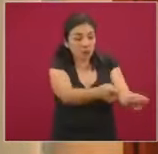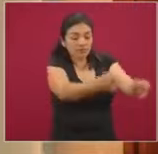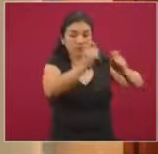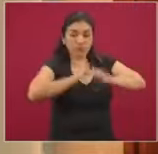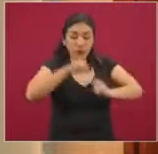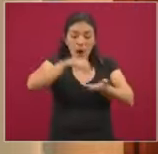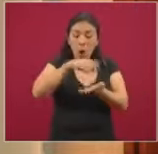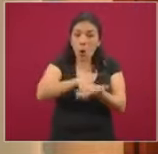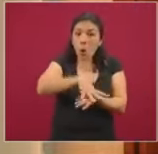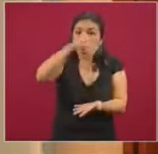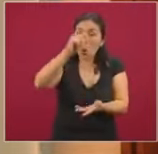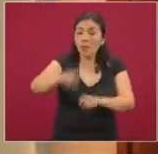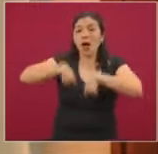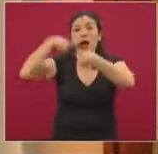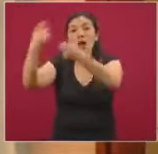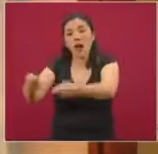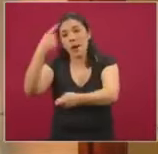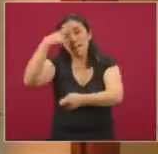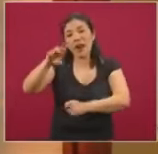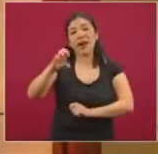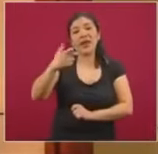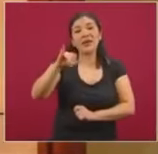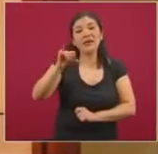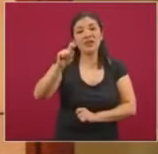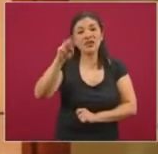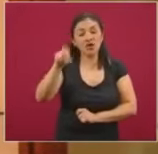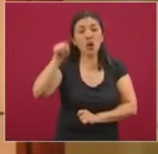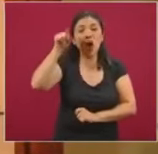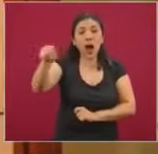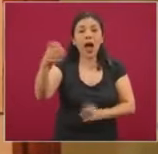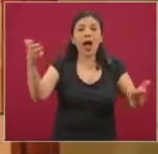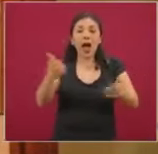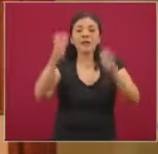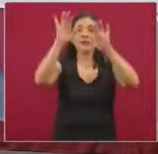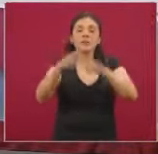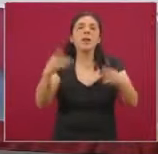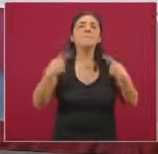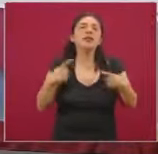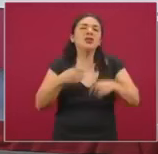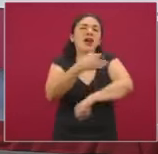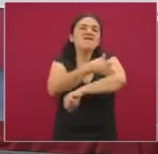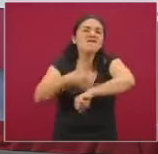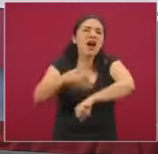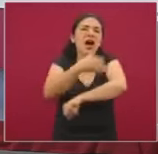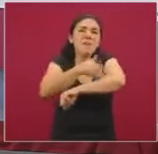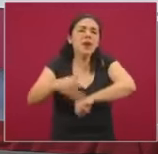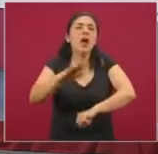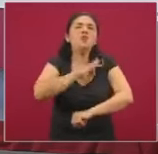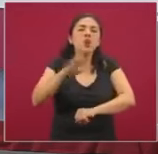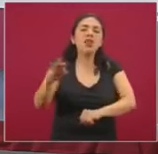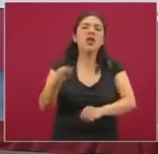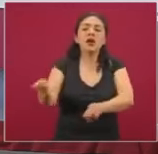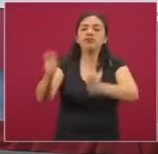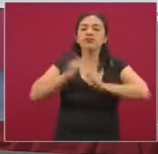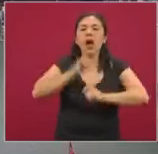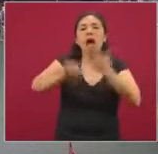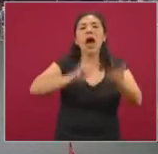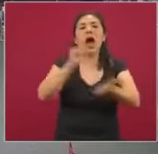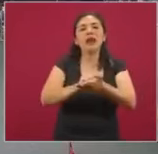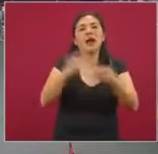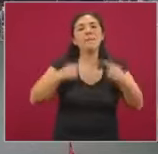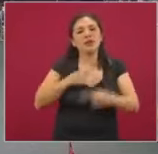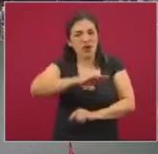una copia va directamente también hacia el registro civil, que es lo que le permite a los familiares obtener el acta de